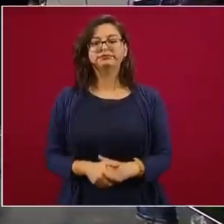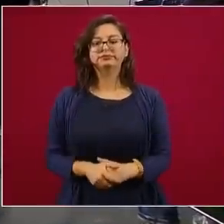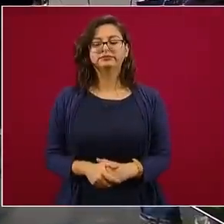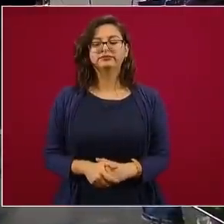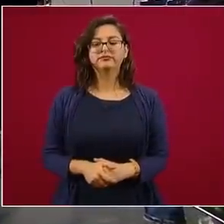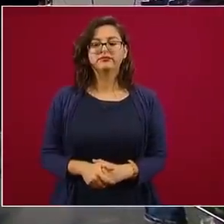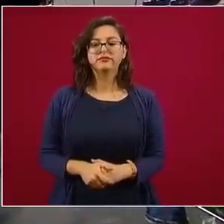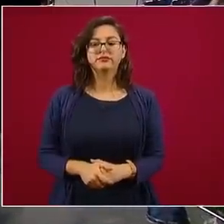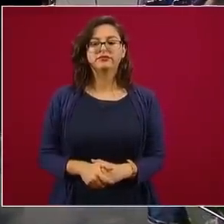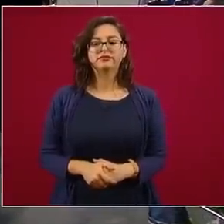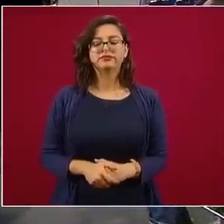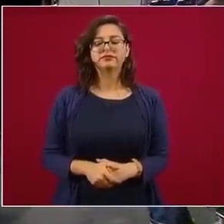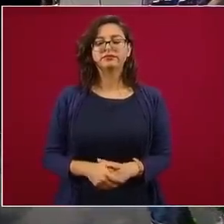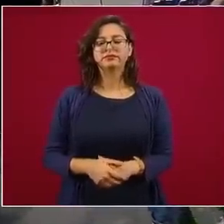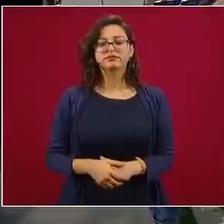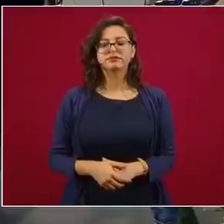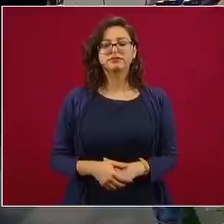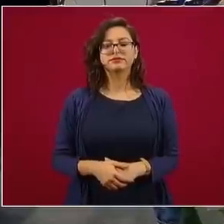Isabel.